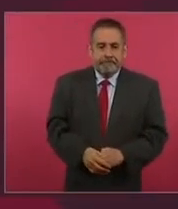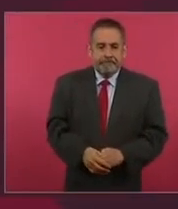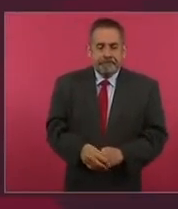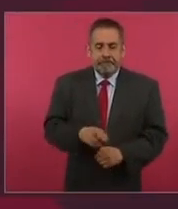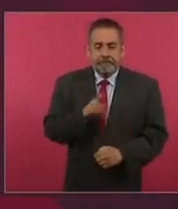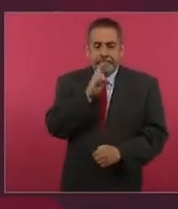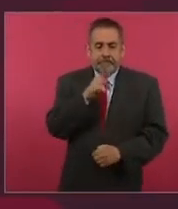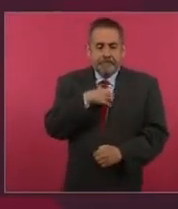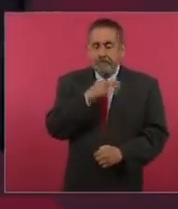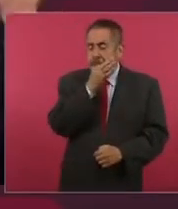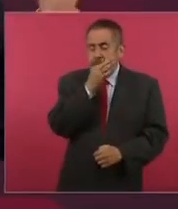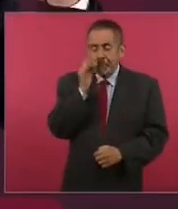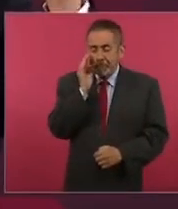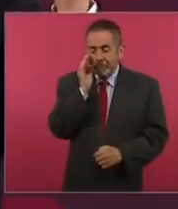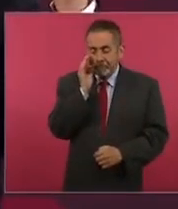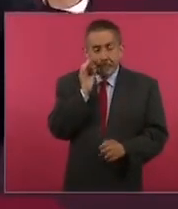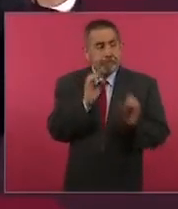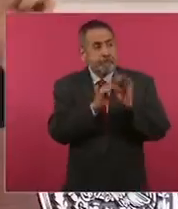mejor no hablo porque no me vayan